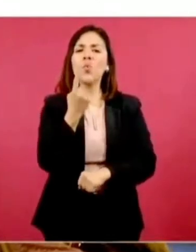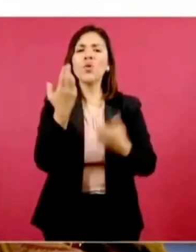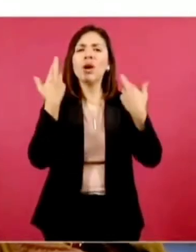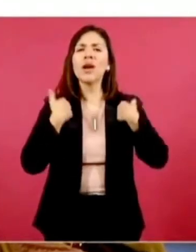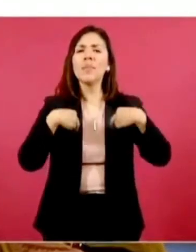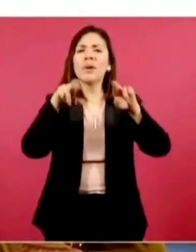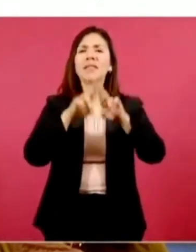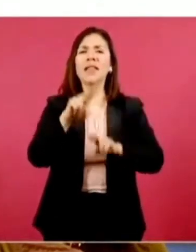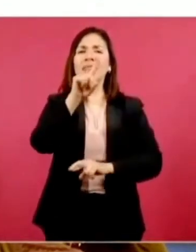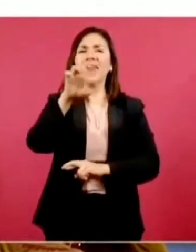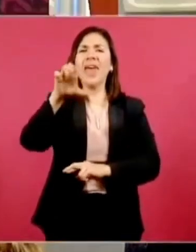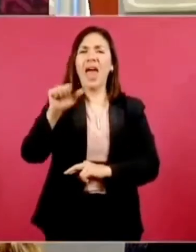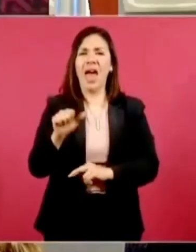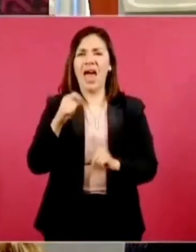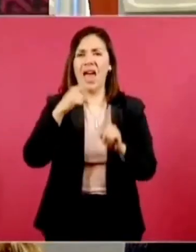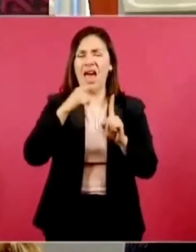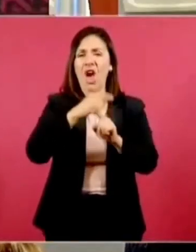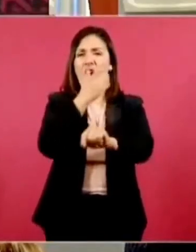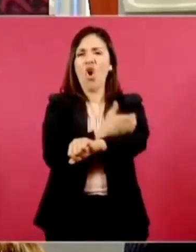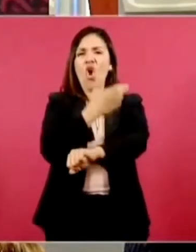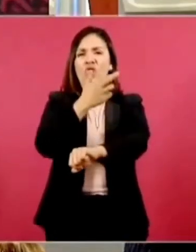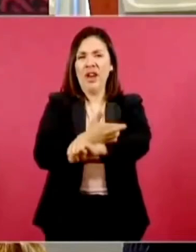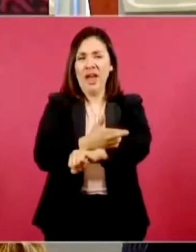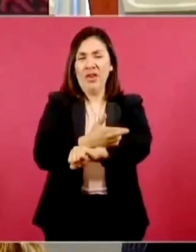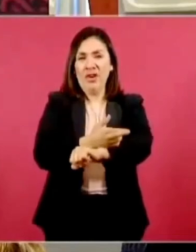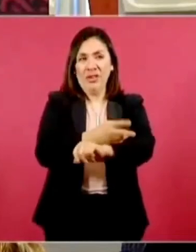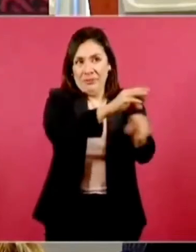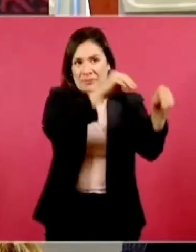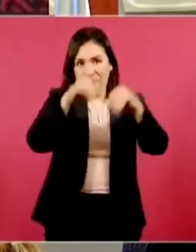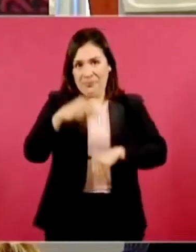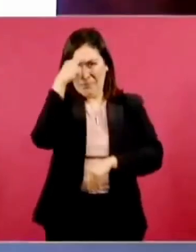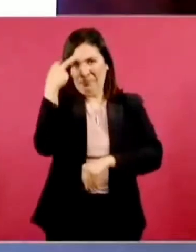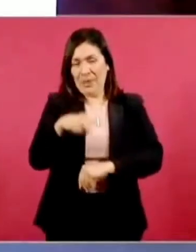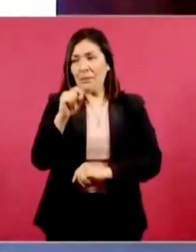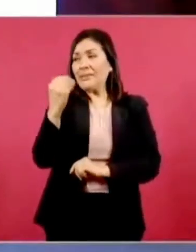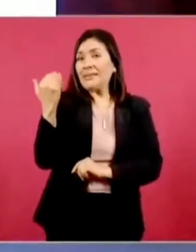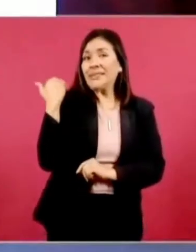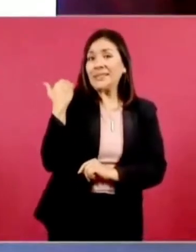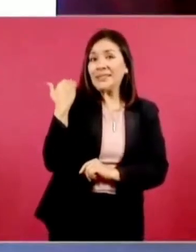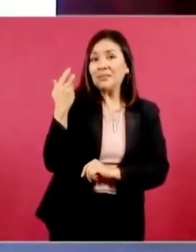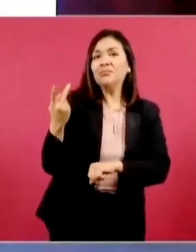la DEA, el coordinador de la DEA en México, hace poco